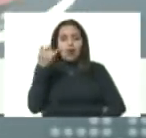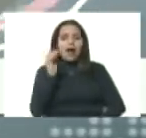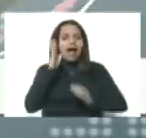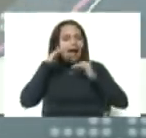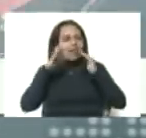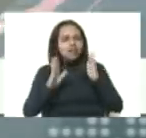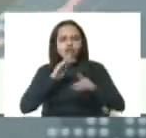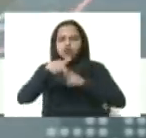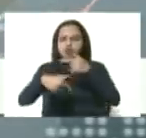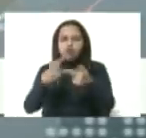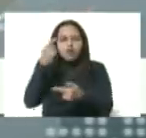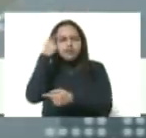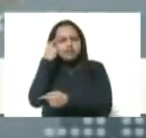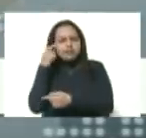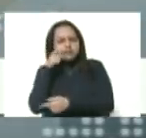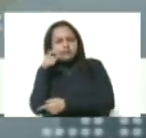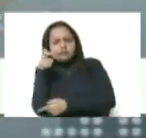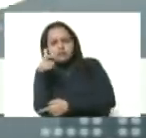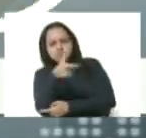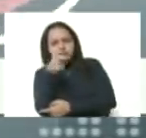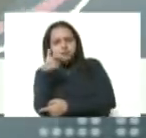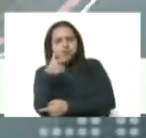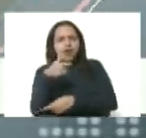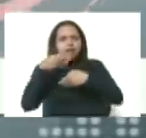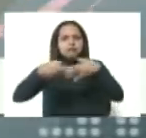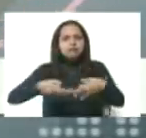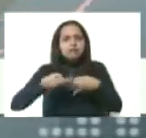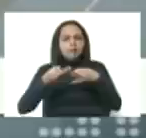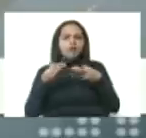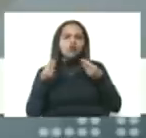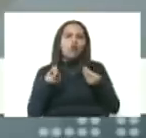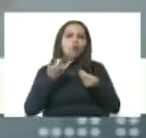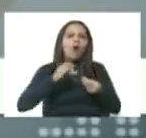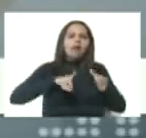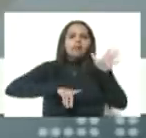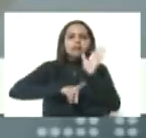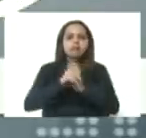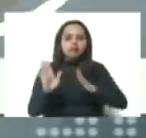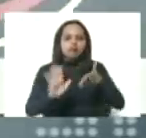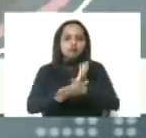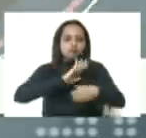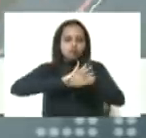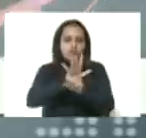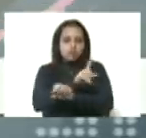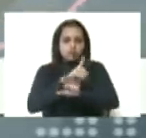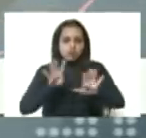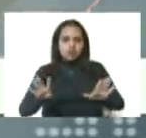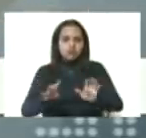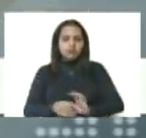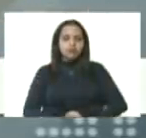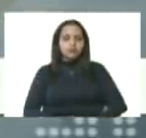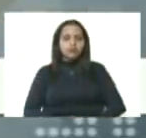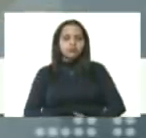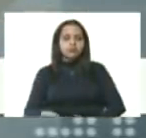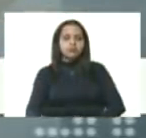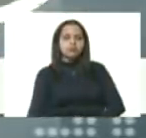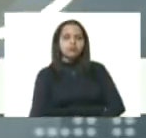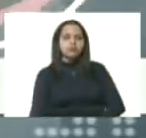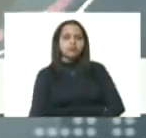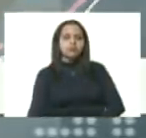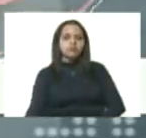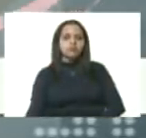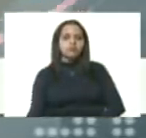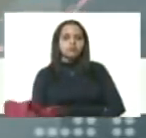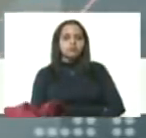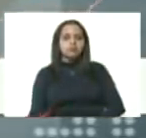tan pendiente, tan ocupado de esta situación de la pandemia en nuestro país. Bueno,